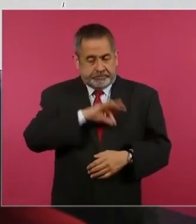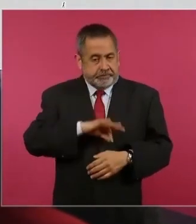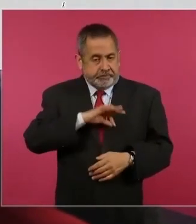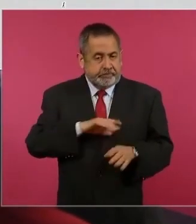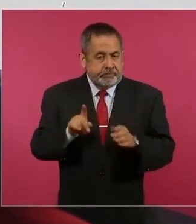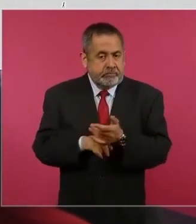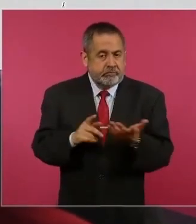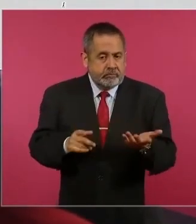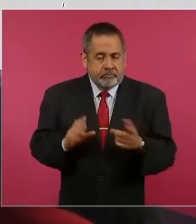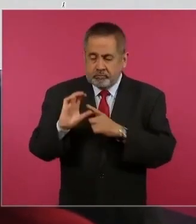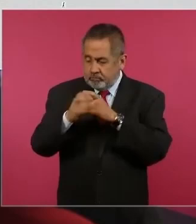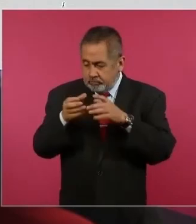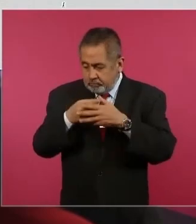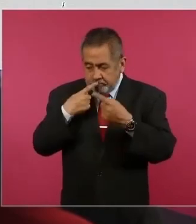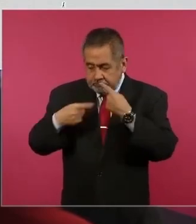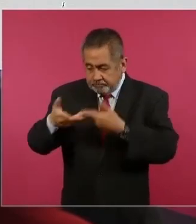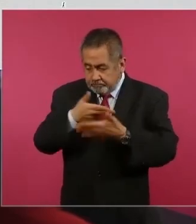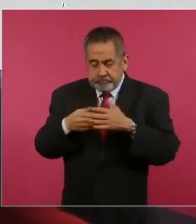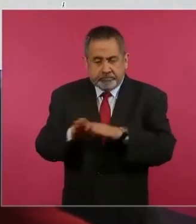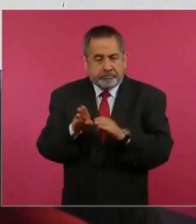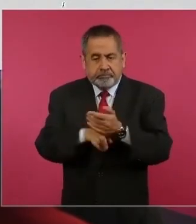de las comisiones.